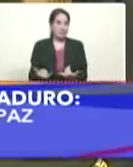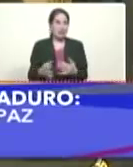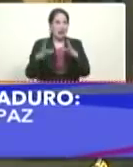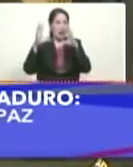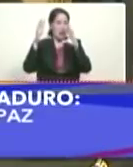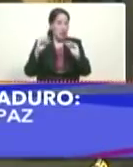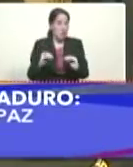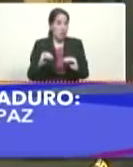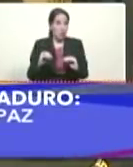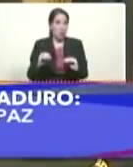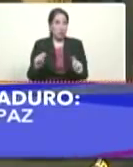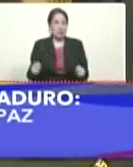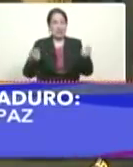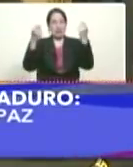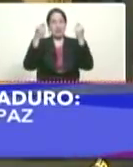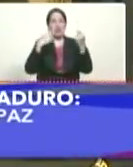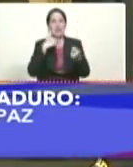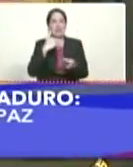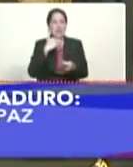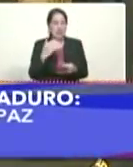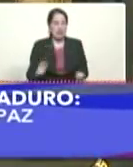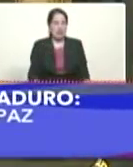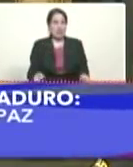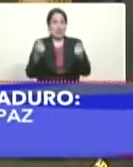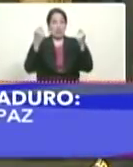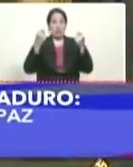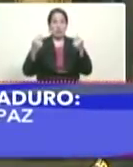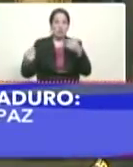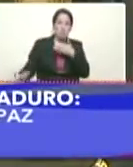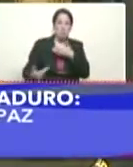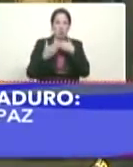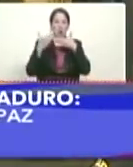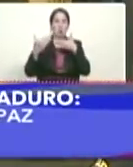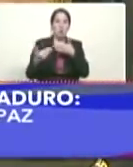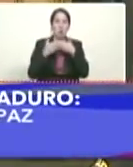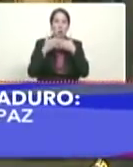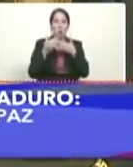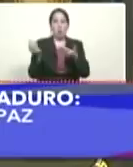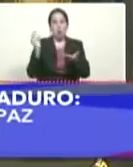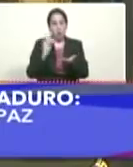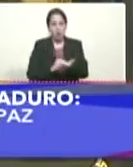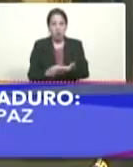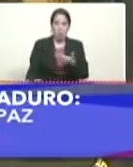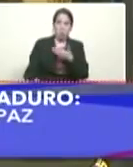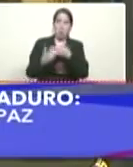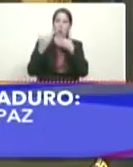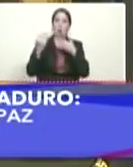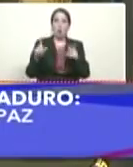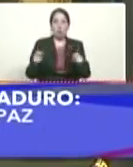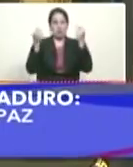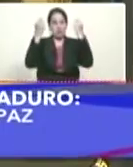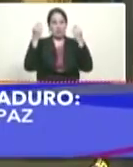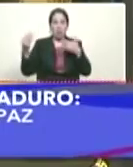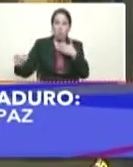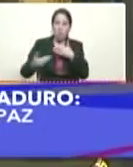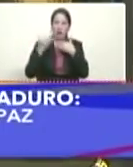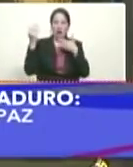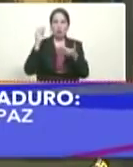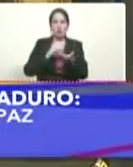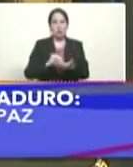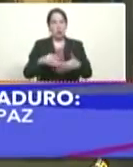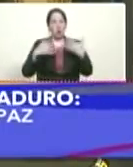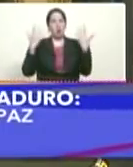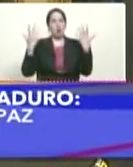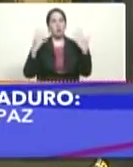tratamos de recuperar y nos atacaron volvimos a recuperar nos volvieron a atacar volvimos a recuperar nos volvieron a atacar